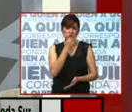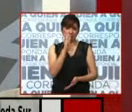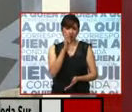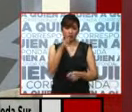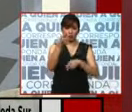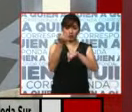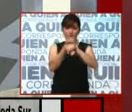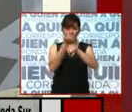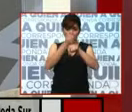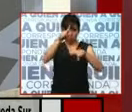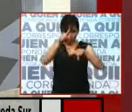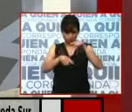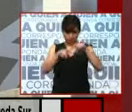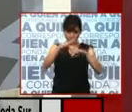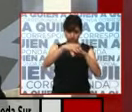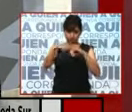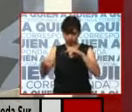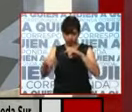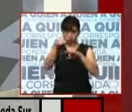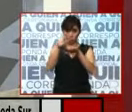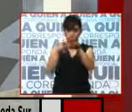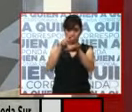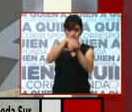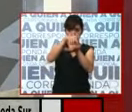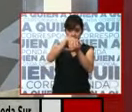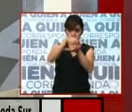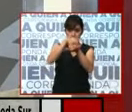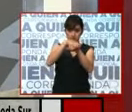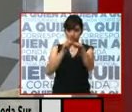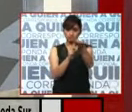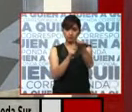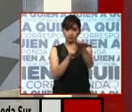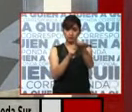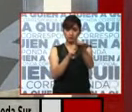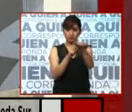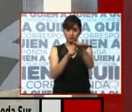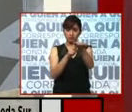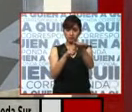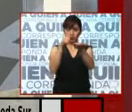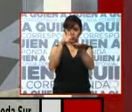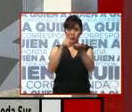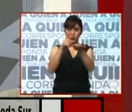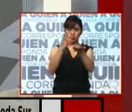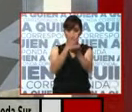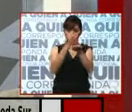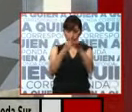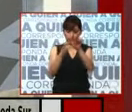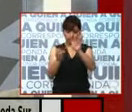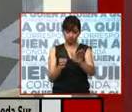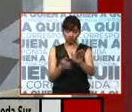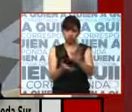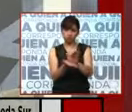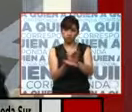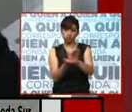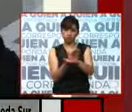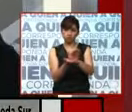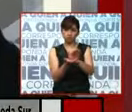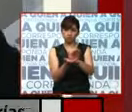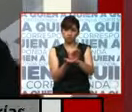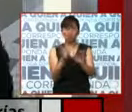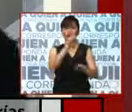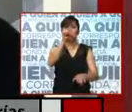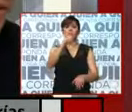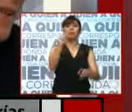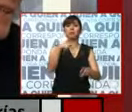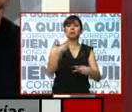el zapato, vas a poner el pie, el talón, la parte de atrás del pie la vas a poner en un aparato. Más tardas en poner lo que te dicen, el que